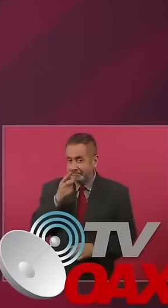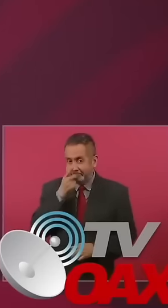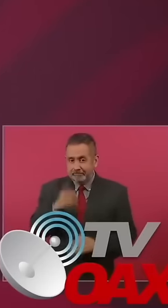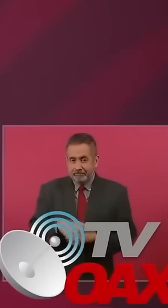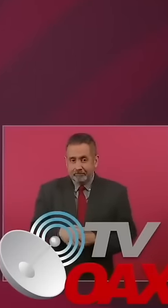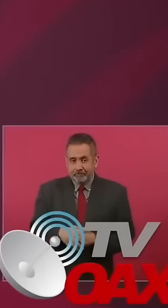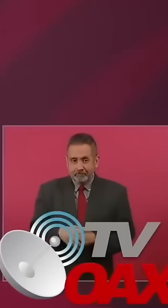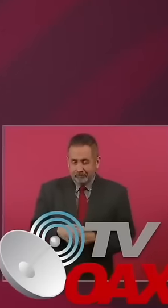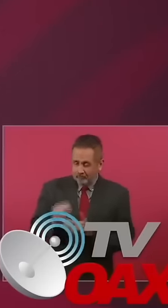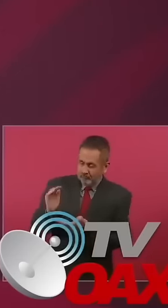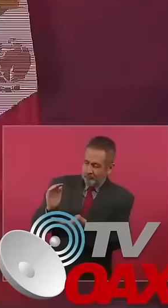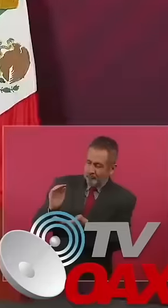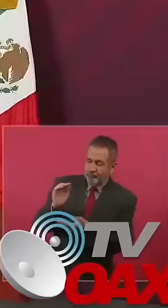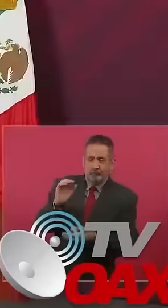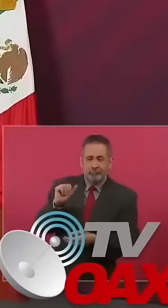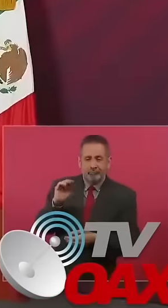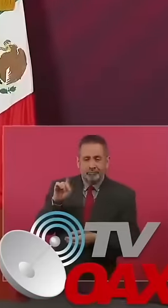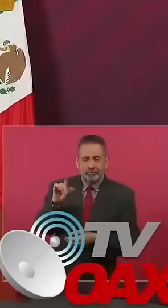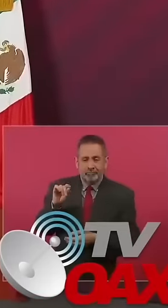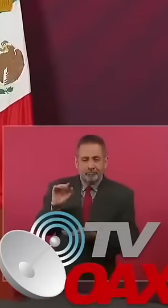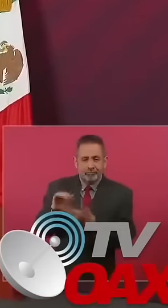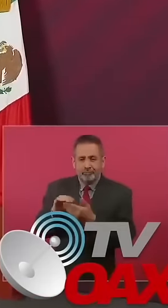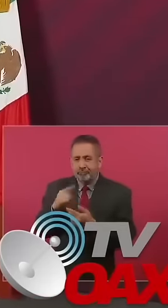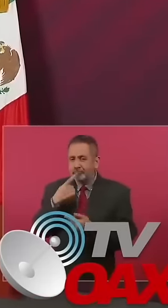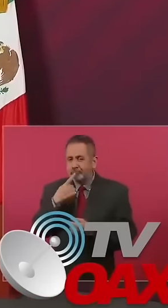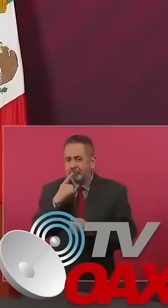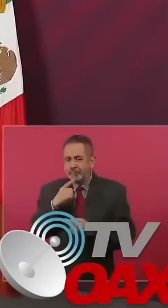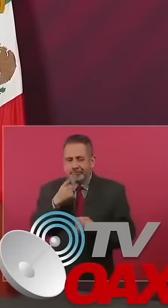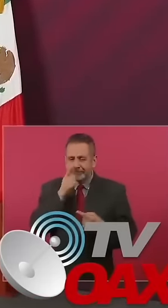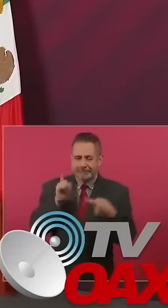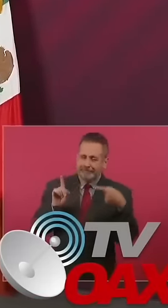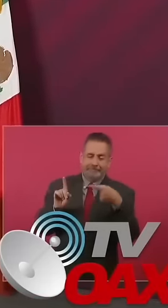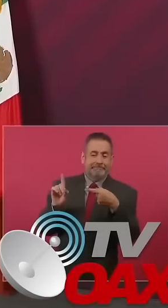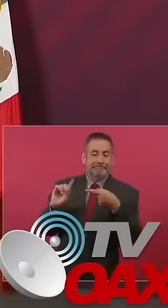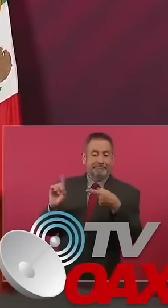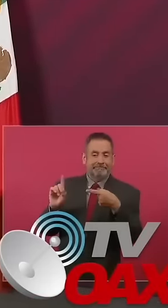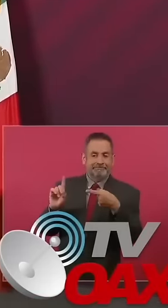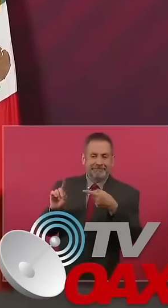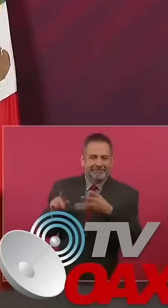Que habla el AMLito y dice lo que diga mi dedito.